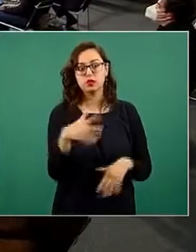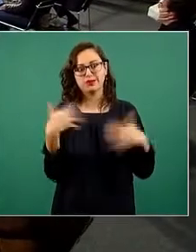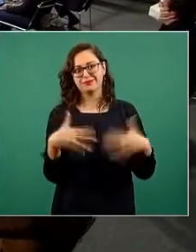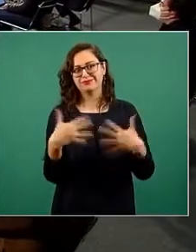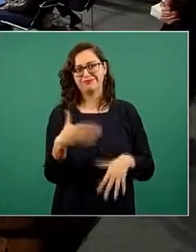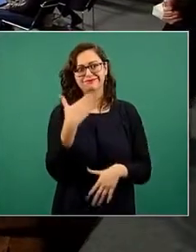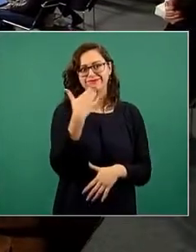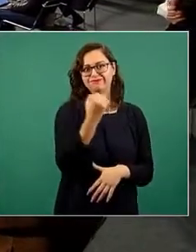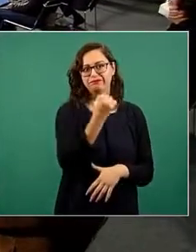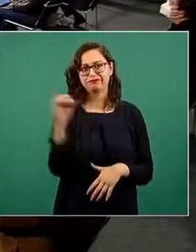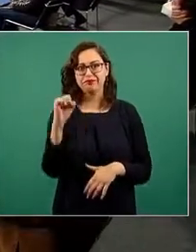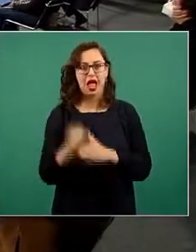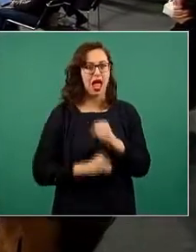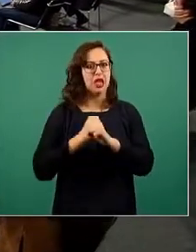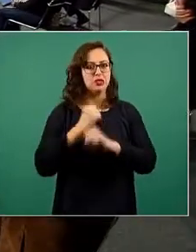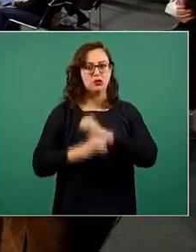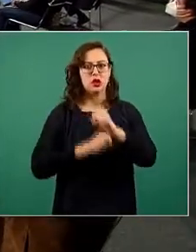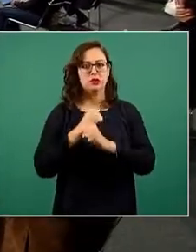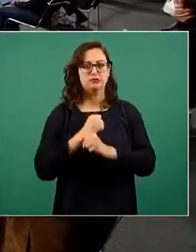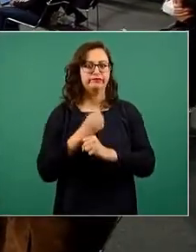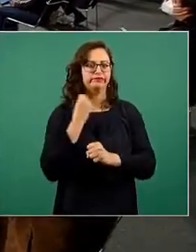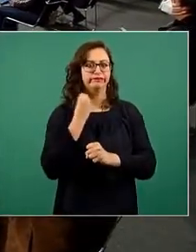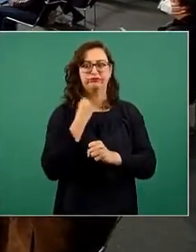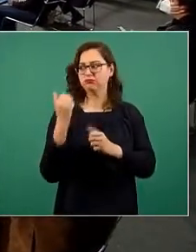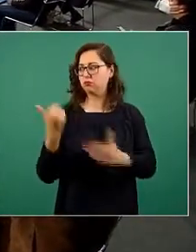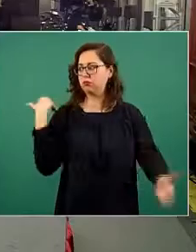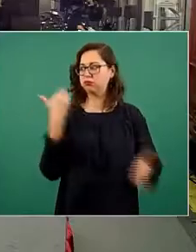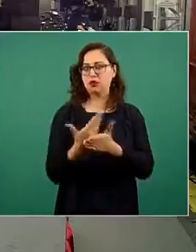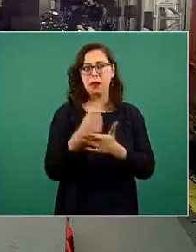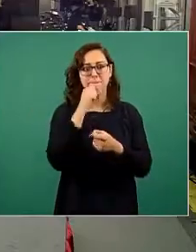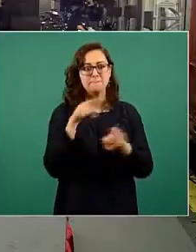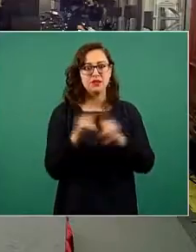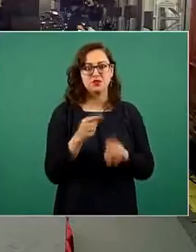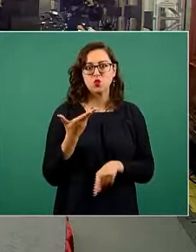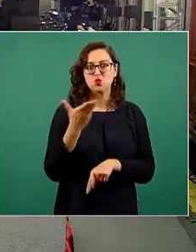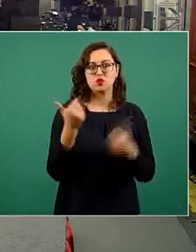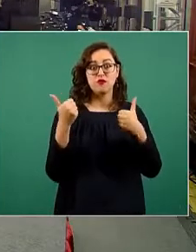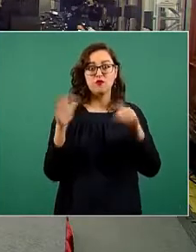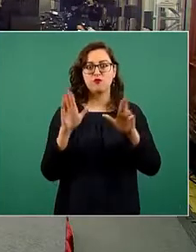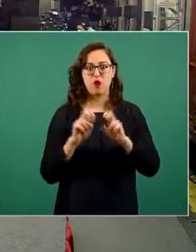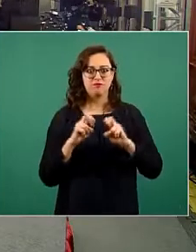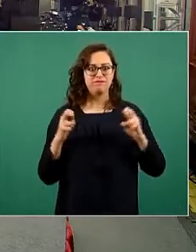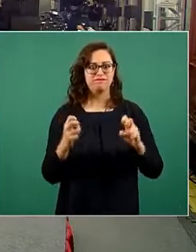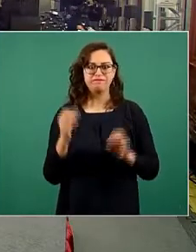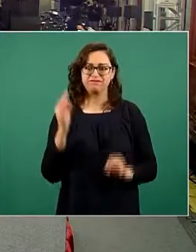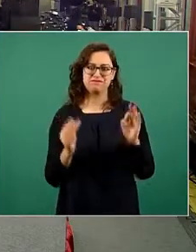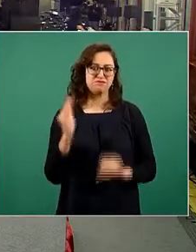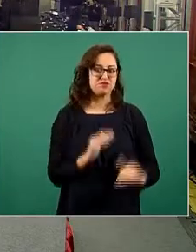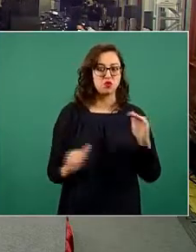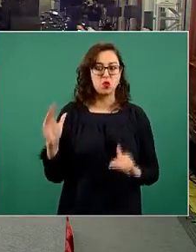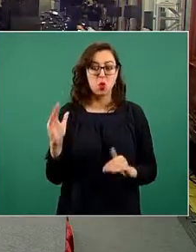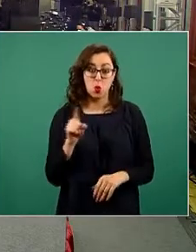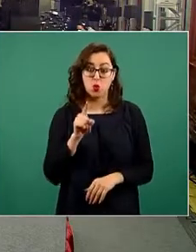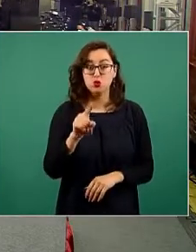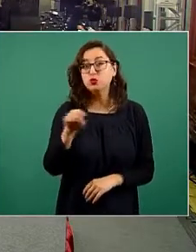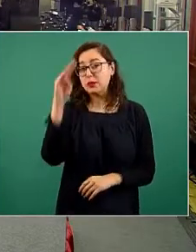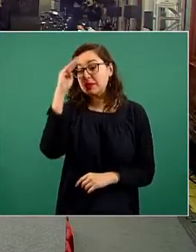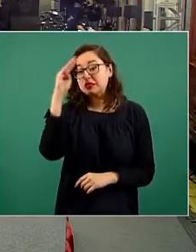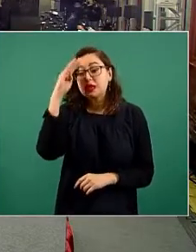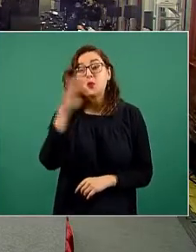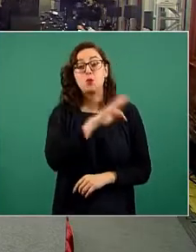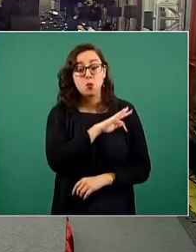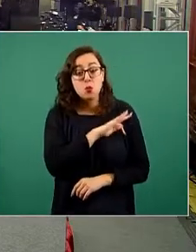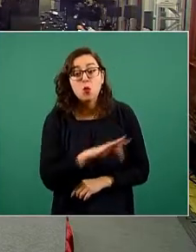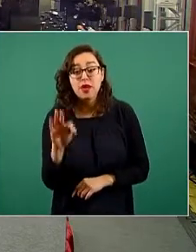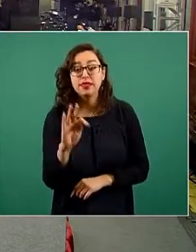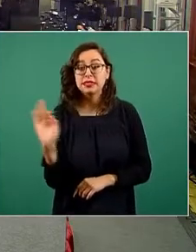su carrera, ministra, ve muy viable esta postura, esta posibilidad, o sea, la ve cercana y sana